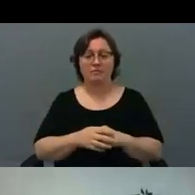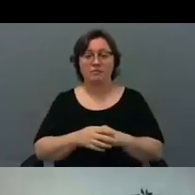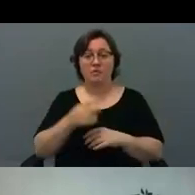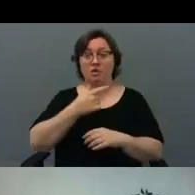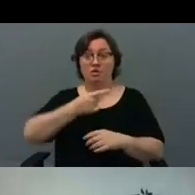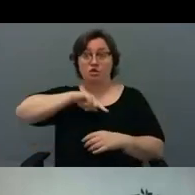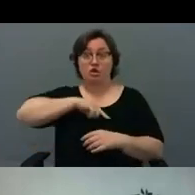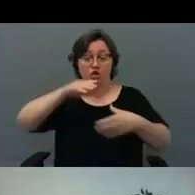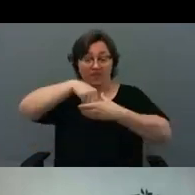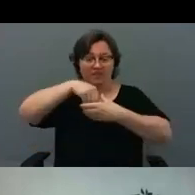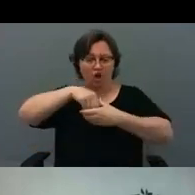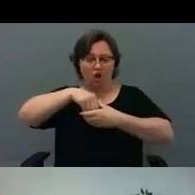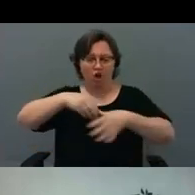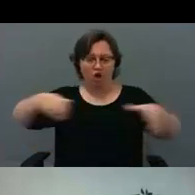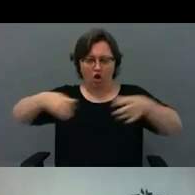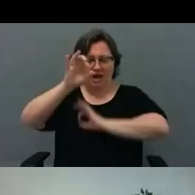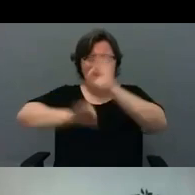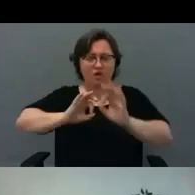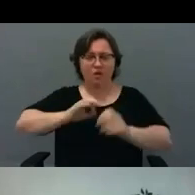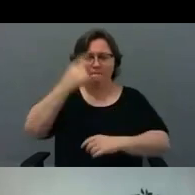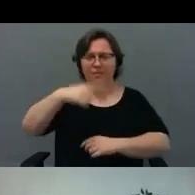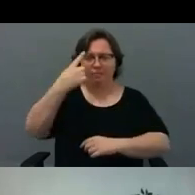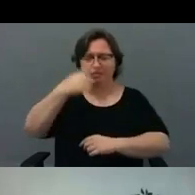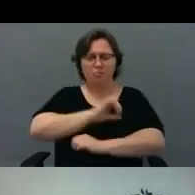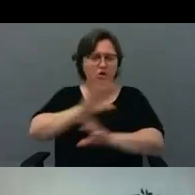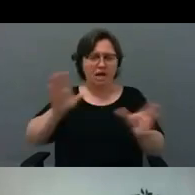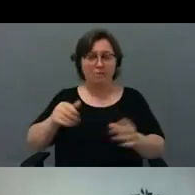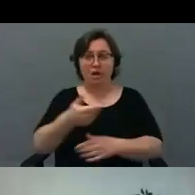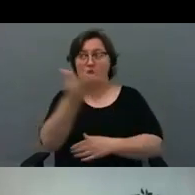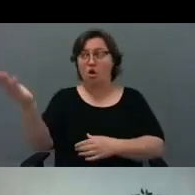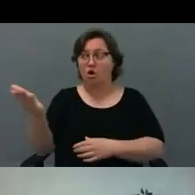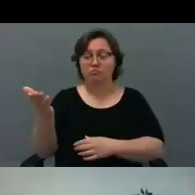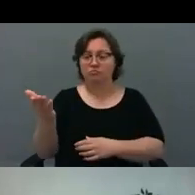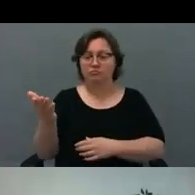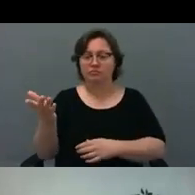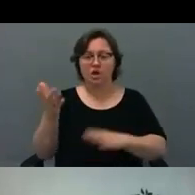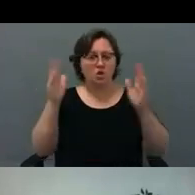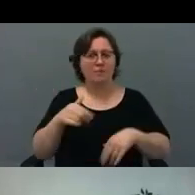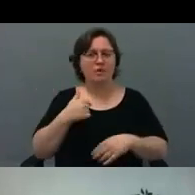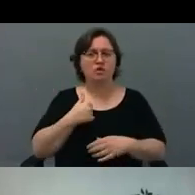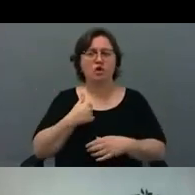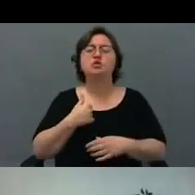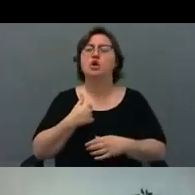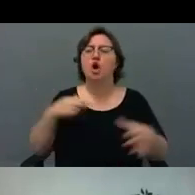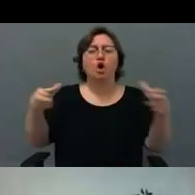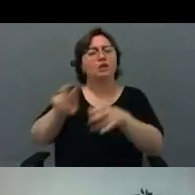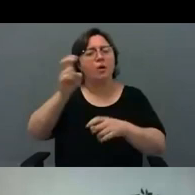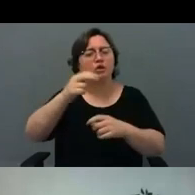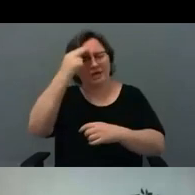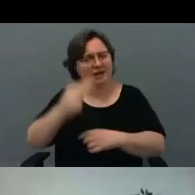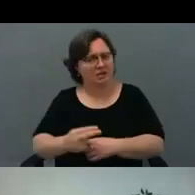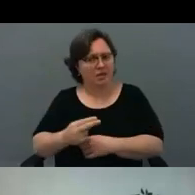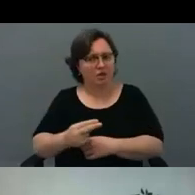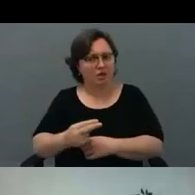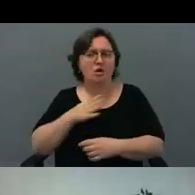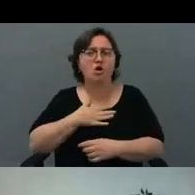pero posiblemente no todos los colectivos lo tienen así, pero nosotros vamos a respetarlo y también queremos que seamos de esa